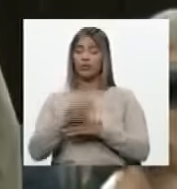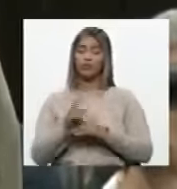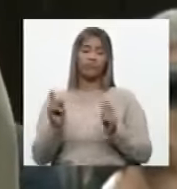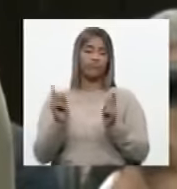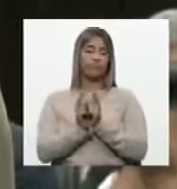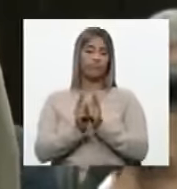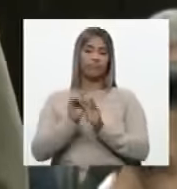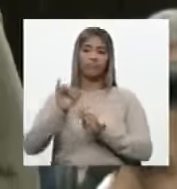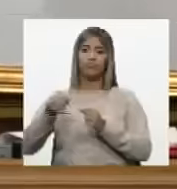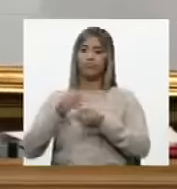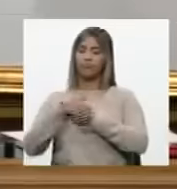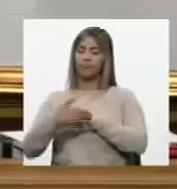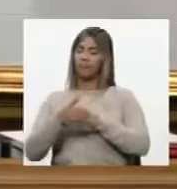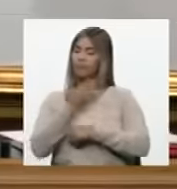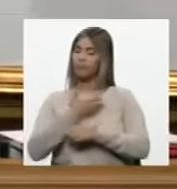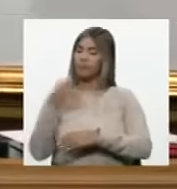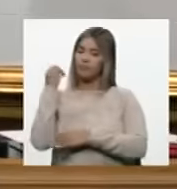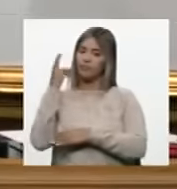señor presidente.